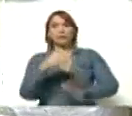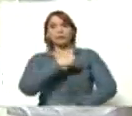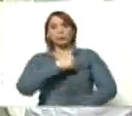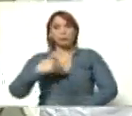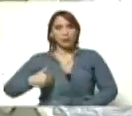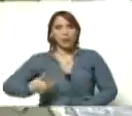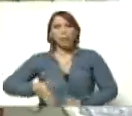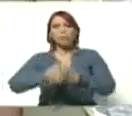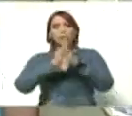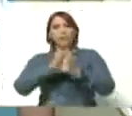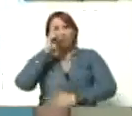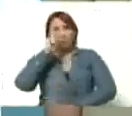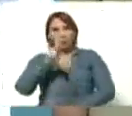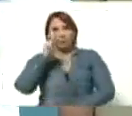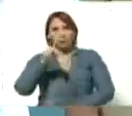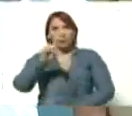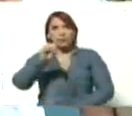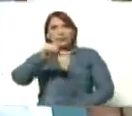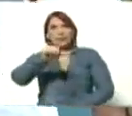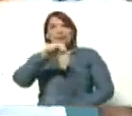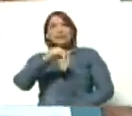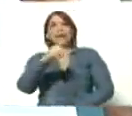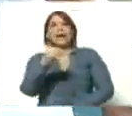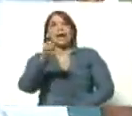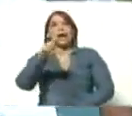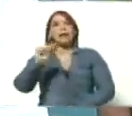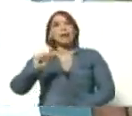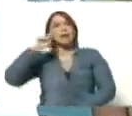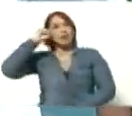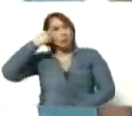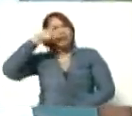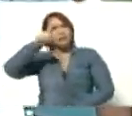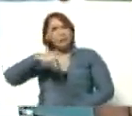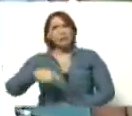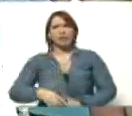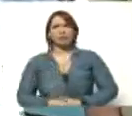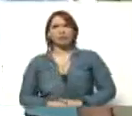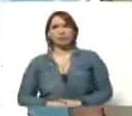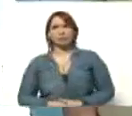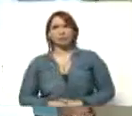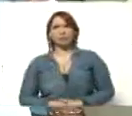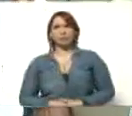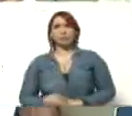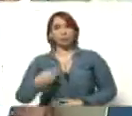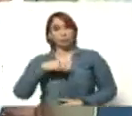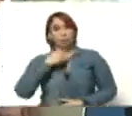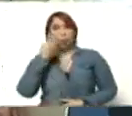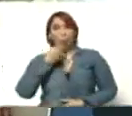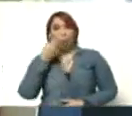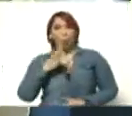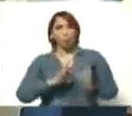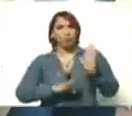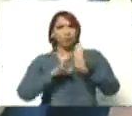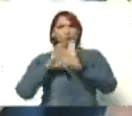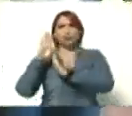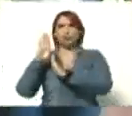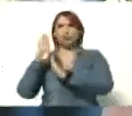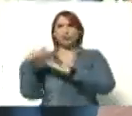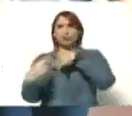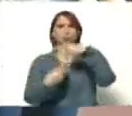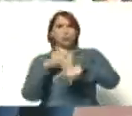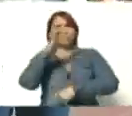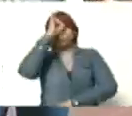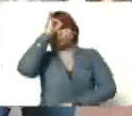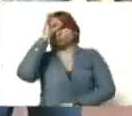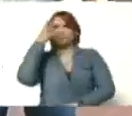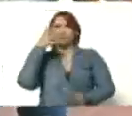la profesora Sandra nos recuerde también, porque nuestros muchachos crecieron en revolución, no saben